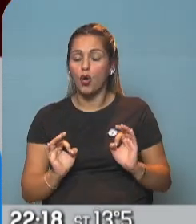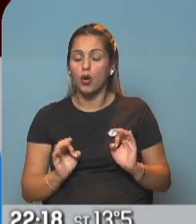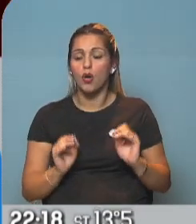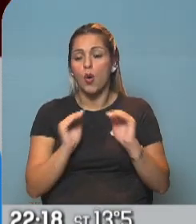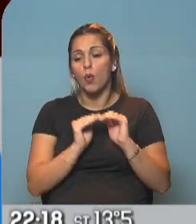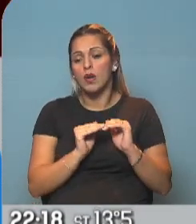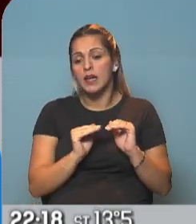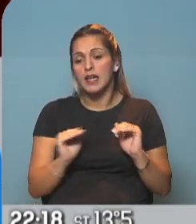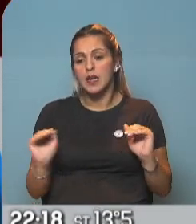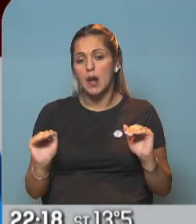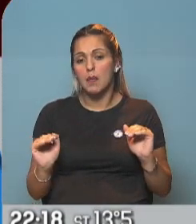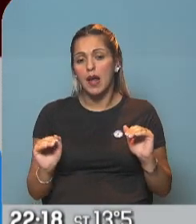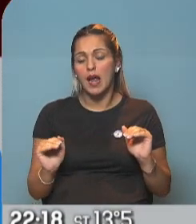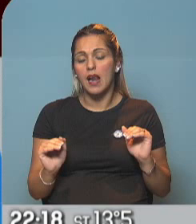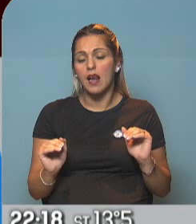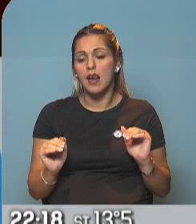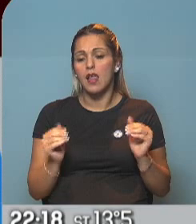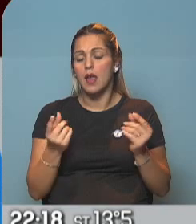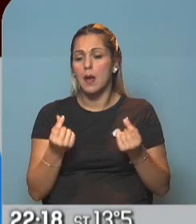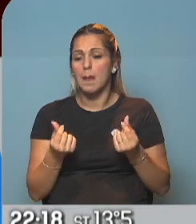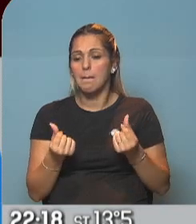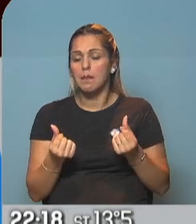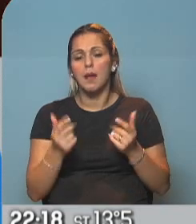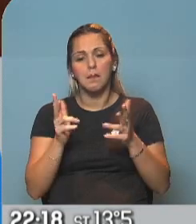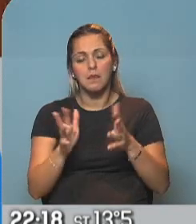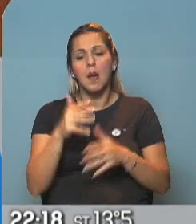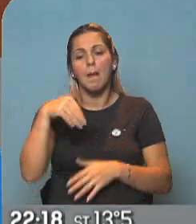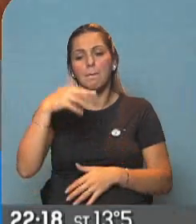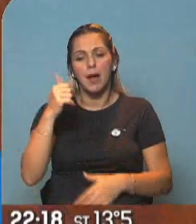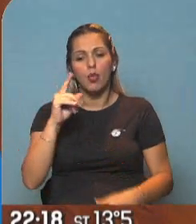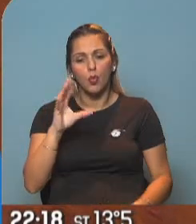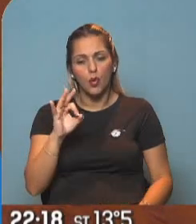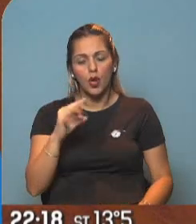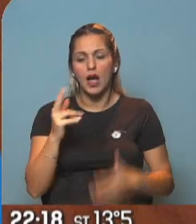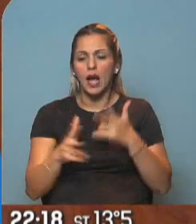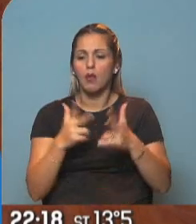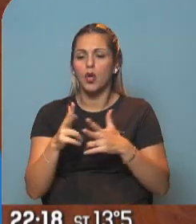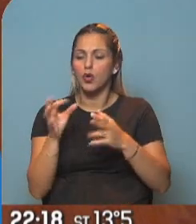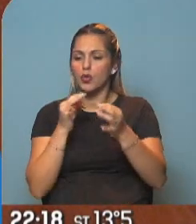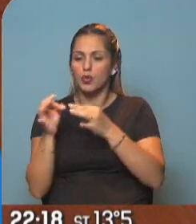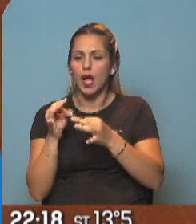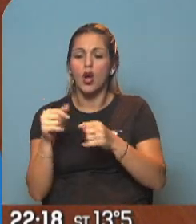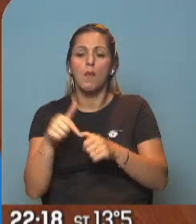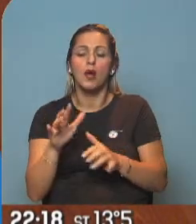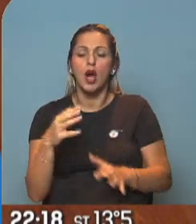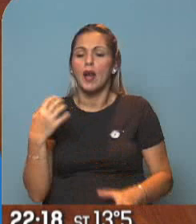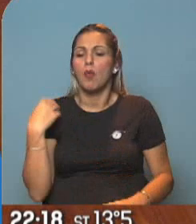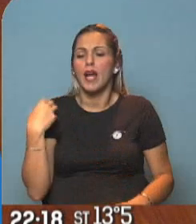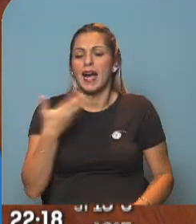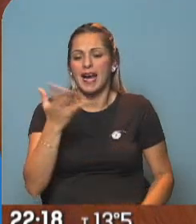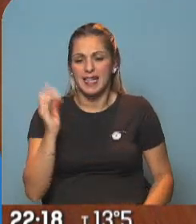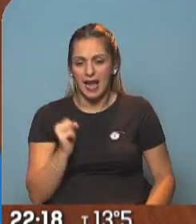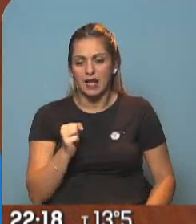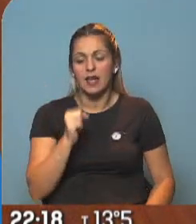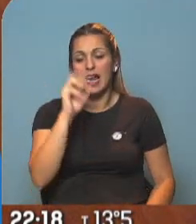línea más en esto de liberemos algunos presos, Maduro habló de un diálogo que por ahora es muy genérico. Ya se intentó en